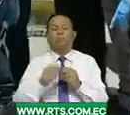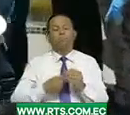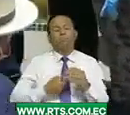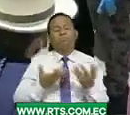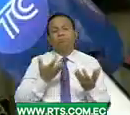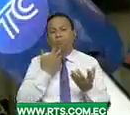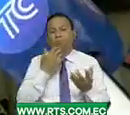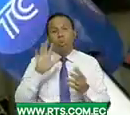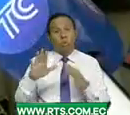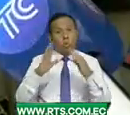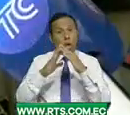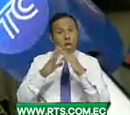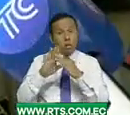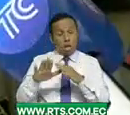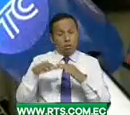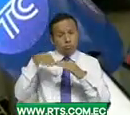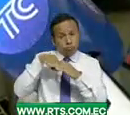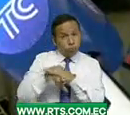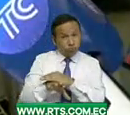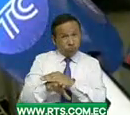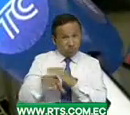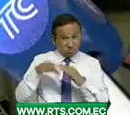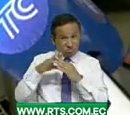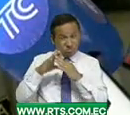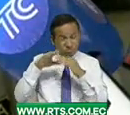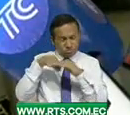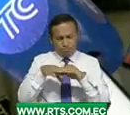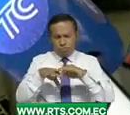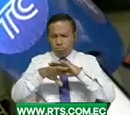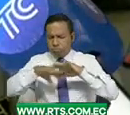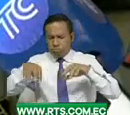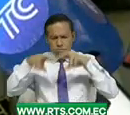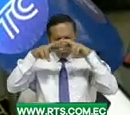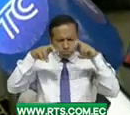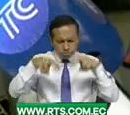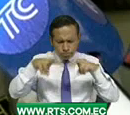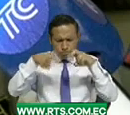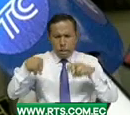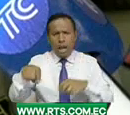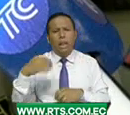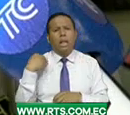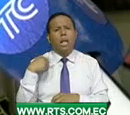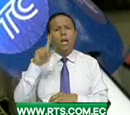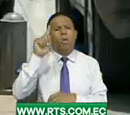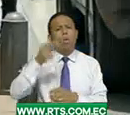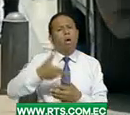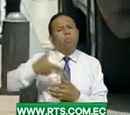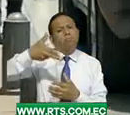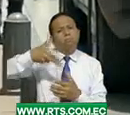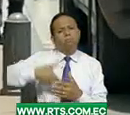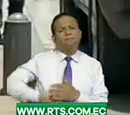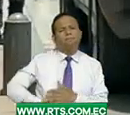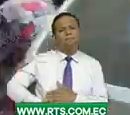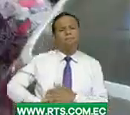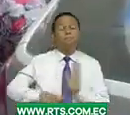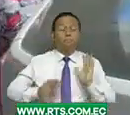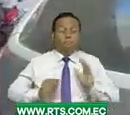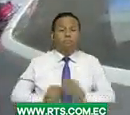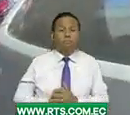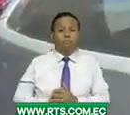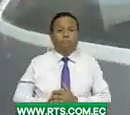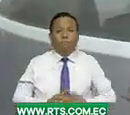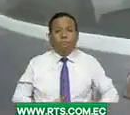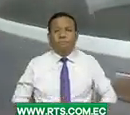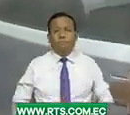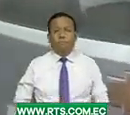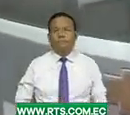abogado Vicuña, que también fue allanado, se encontró un arma de fuego de fabricación artesanal. Desde la ciudad de Cuenca, informó